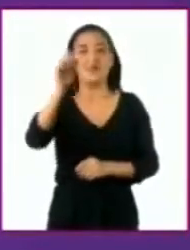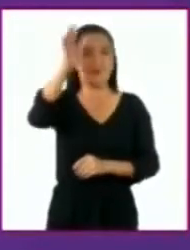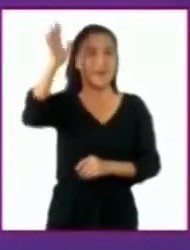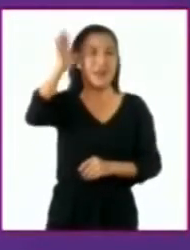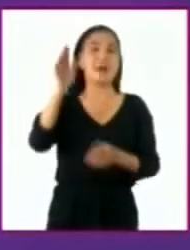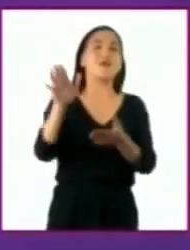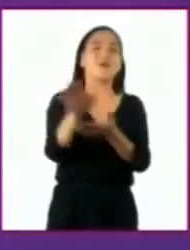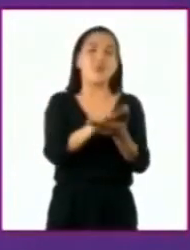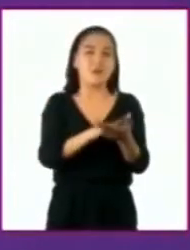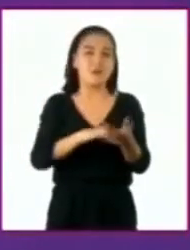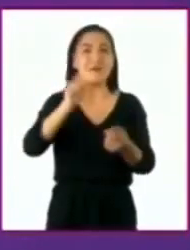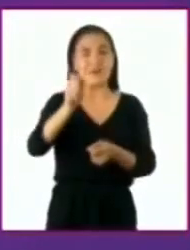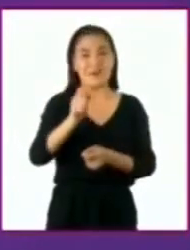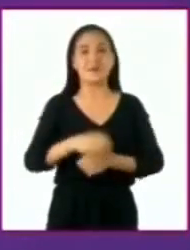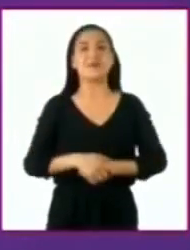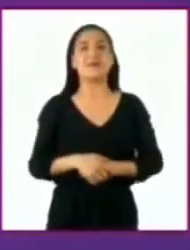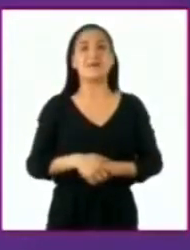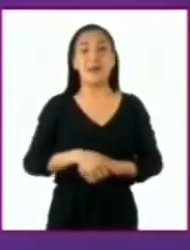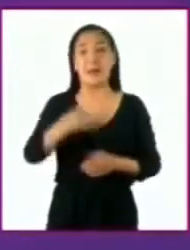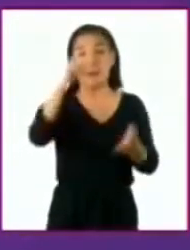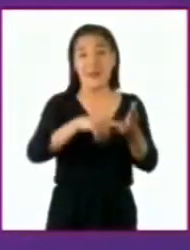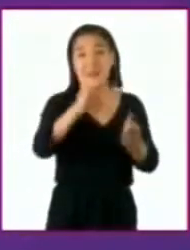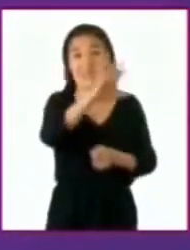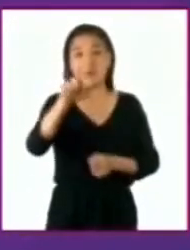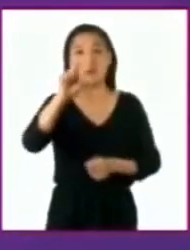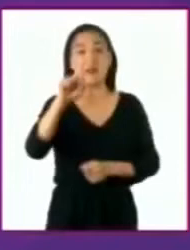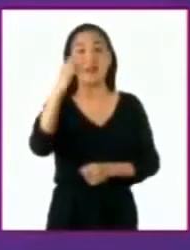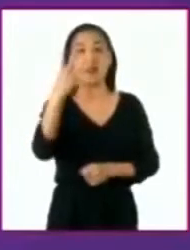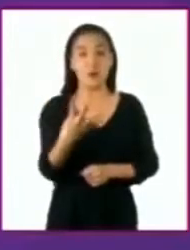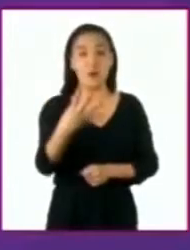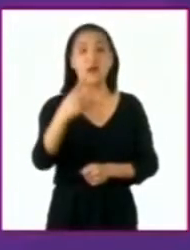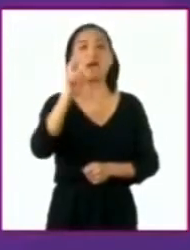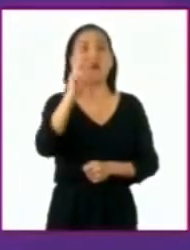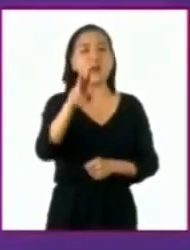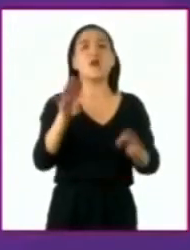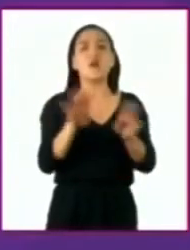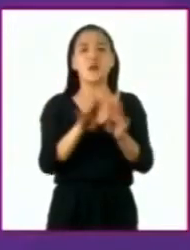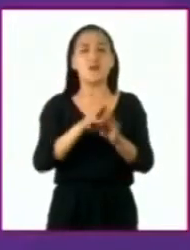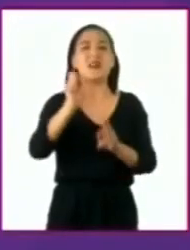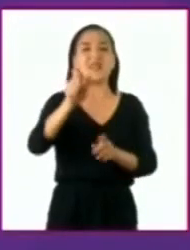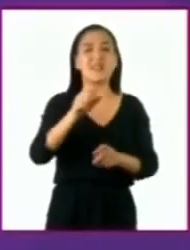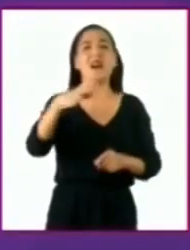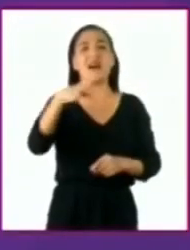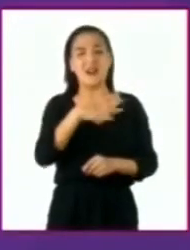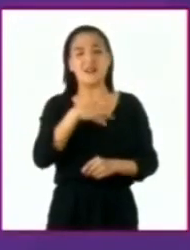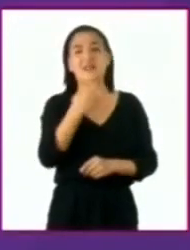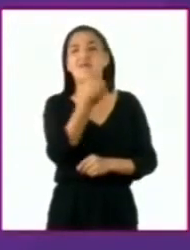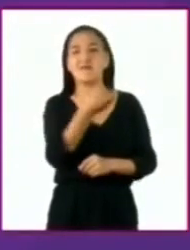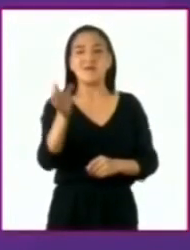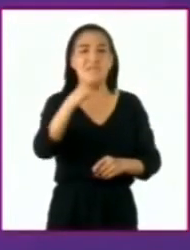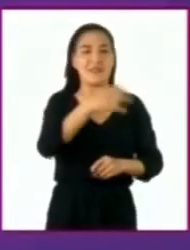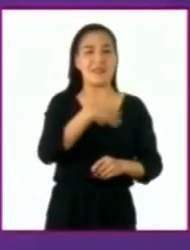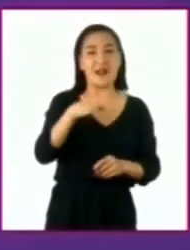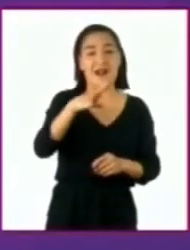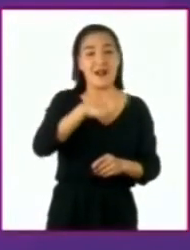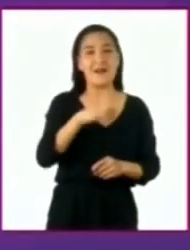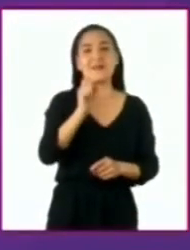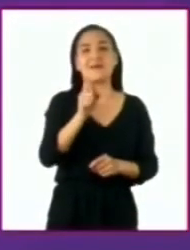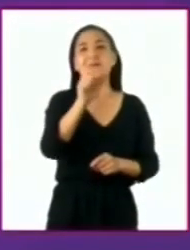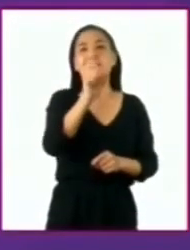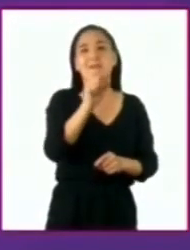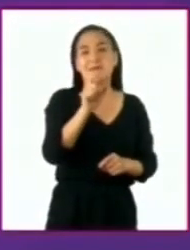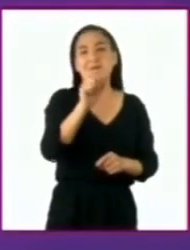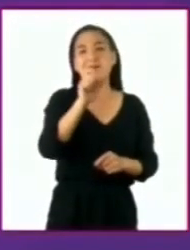En 1524, Cortés mandó al Colegio de San Francisco a todos los hijos de los nobles que vivían a 20 leguas, es